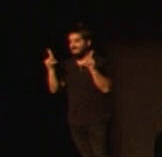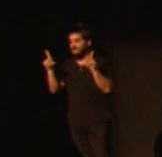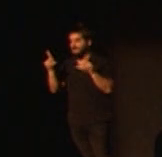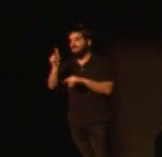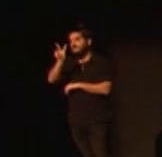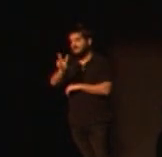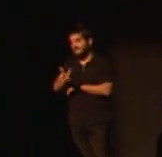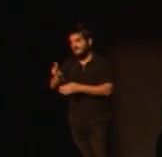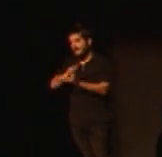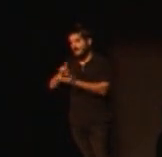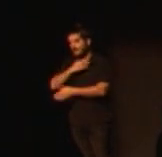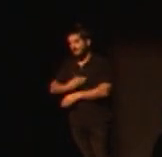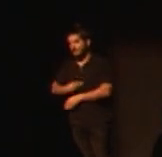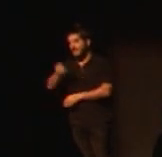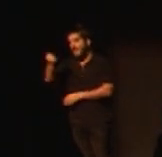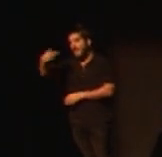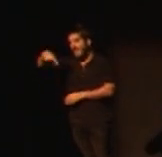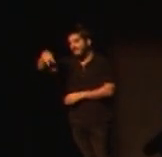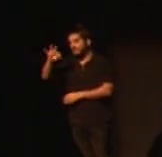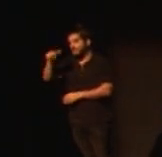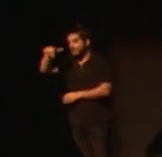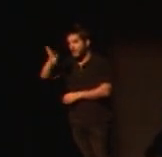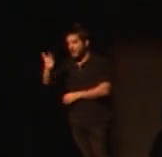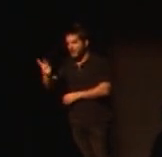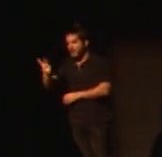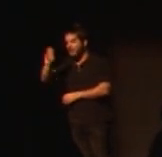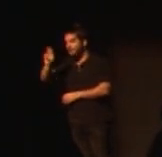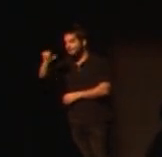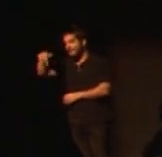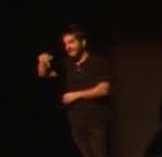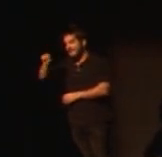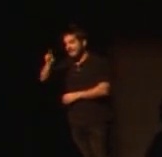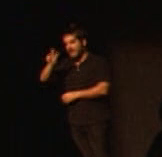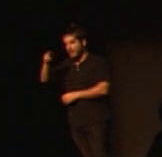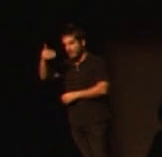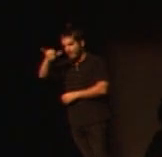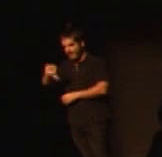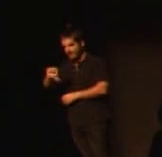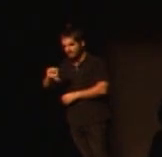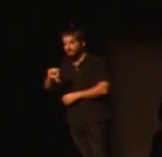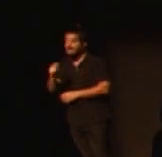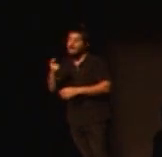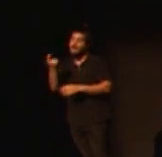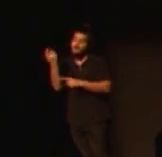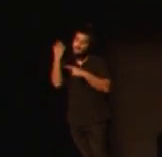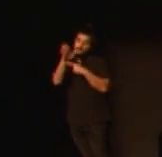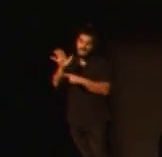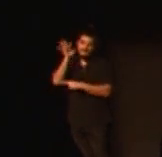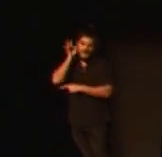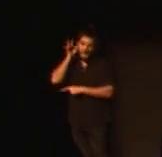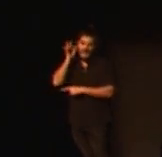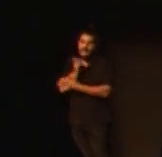el premio Antonio Peñarrubia, director general de la 7 TV, y la presentadora del programa, María José Ortiz.